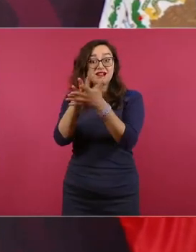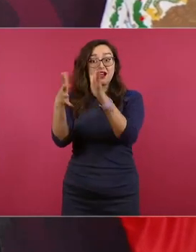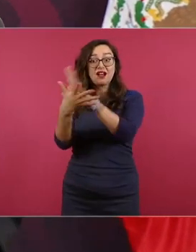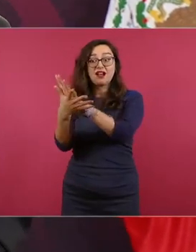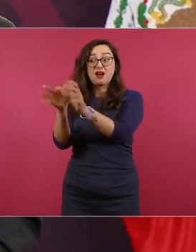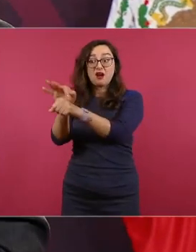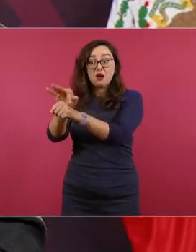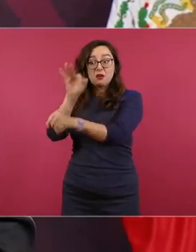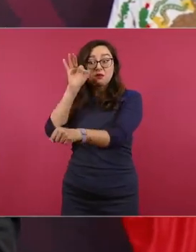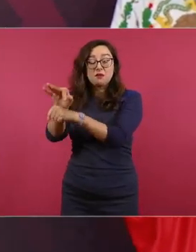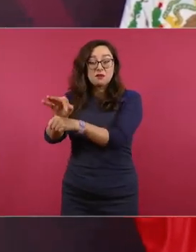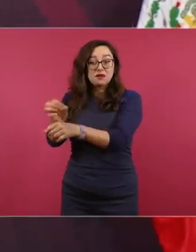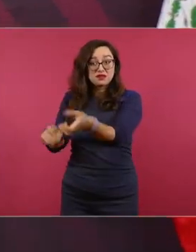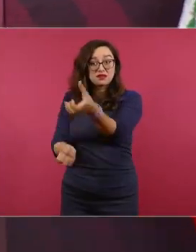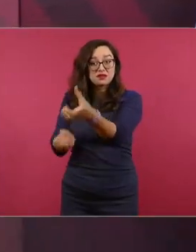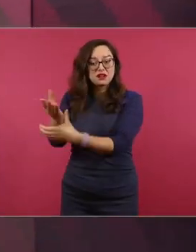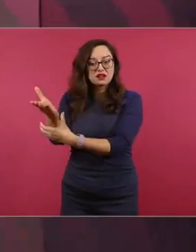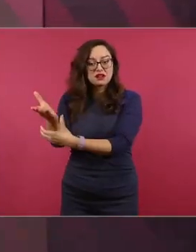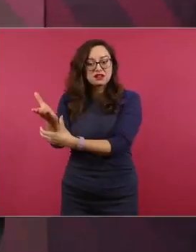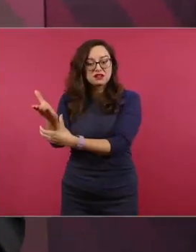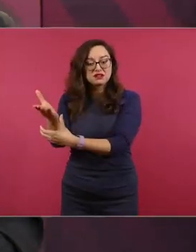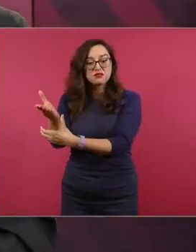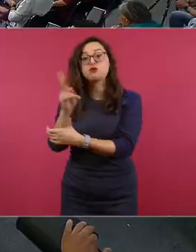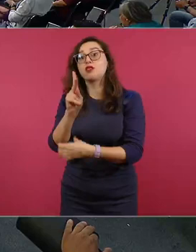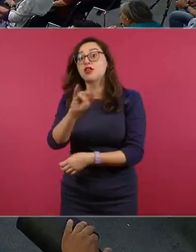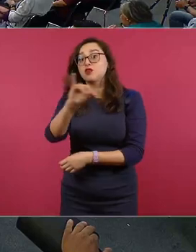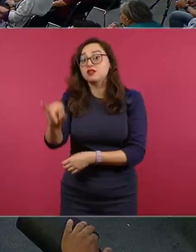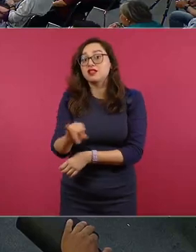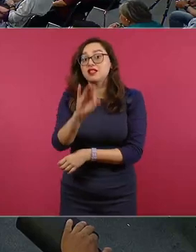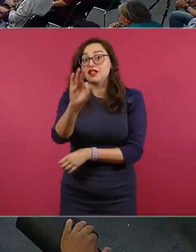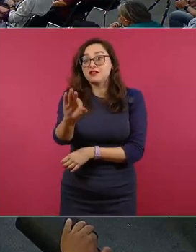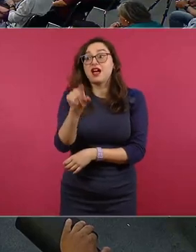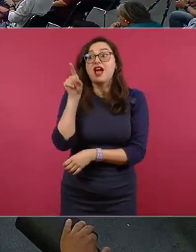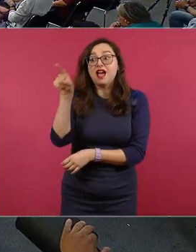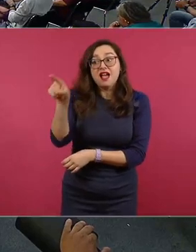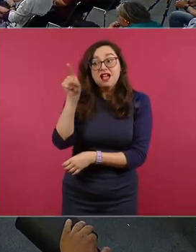que pertenece al Poder Judicial,